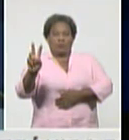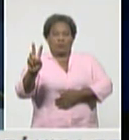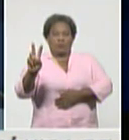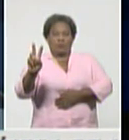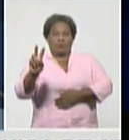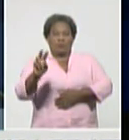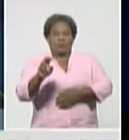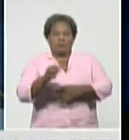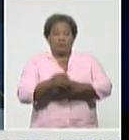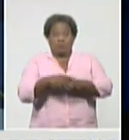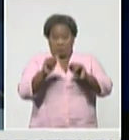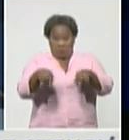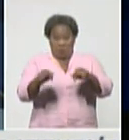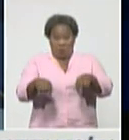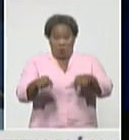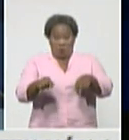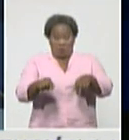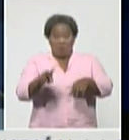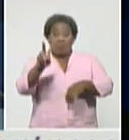Hoy, de los